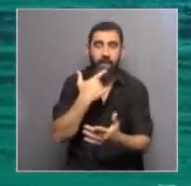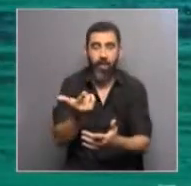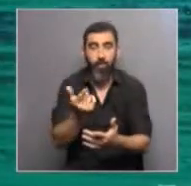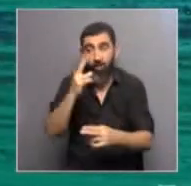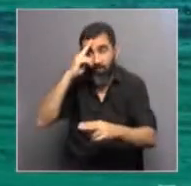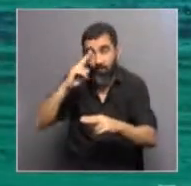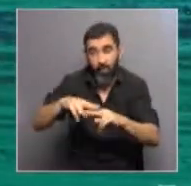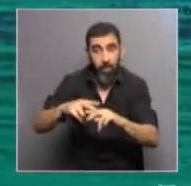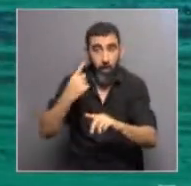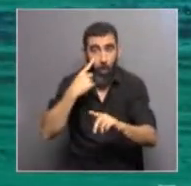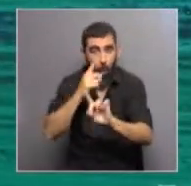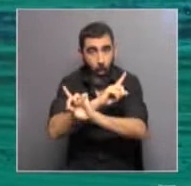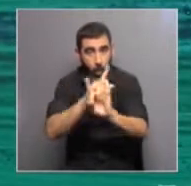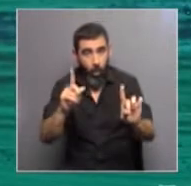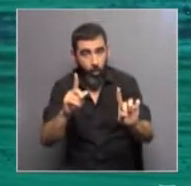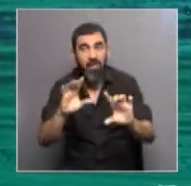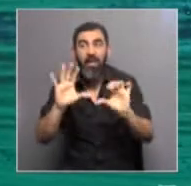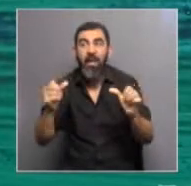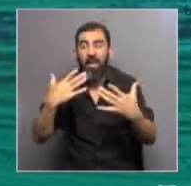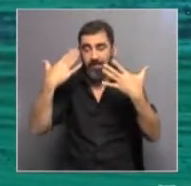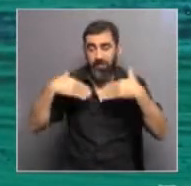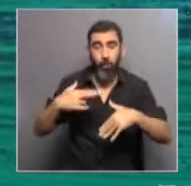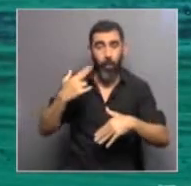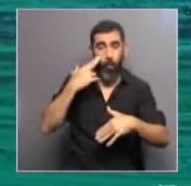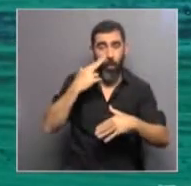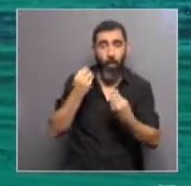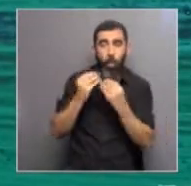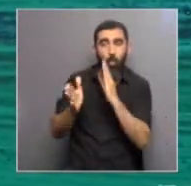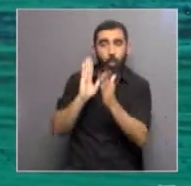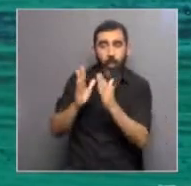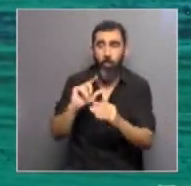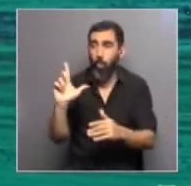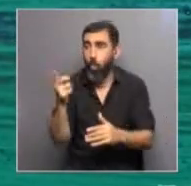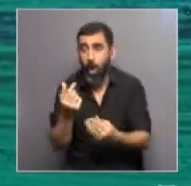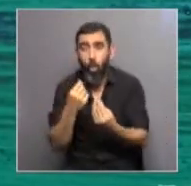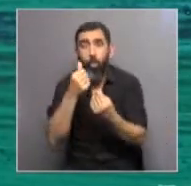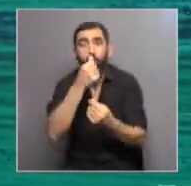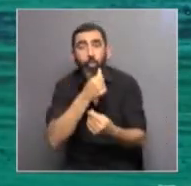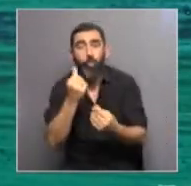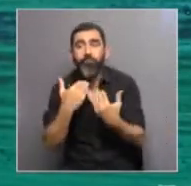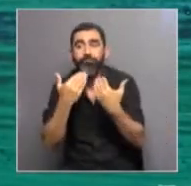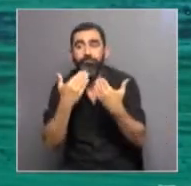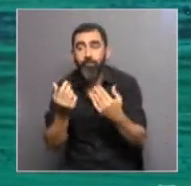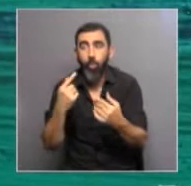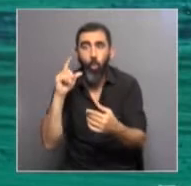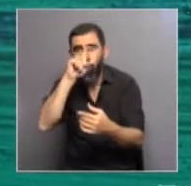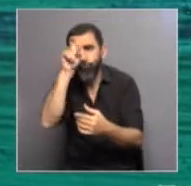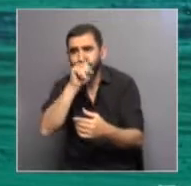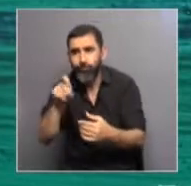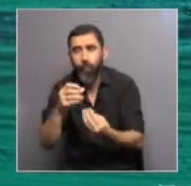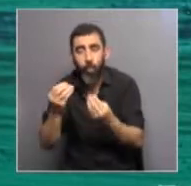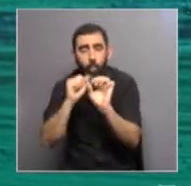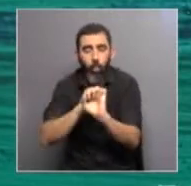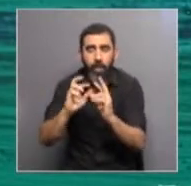enfermedad que no sabemos lo que no sabemos qué le hace al cuerpo, no sabemos cómo tratarla, no sabemos cómo diagnosticarla, y todas esas preguntas entonces se